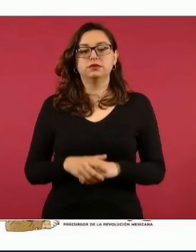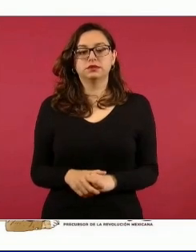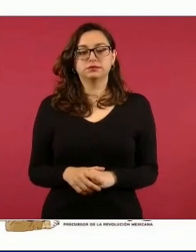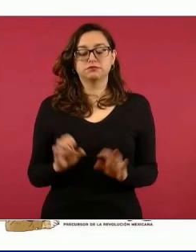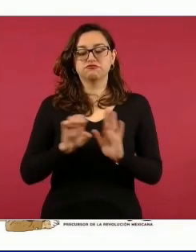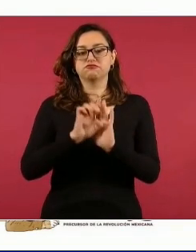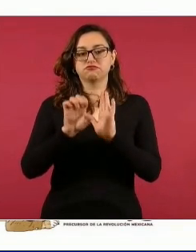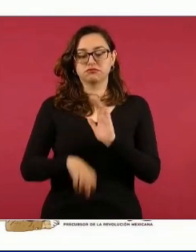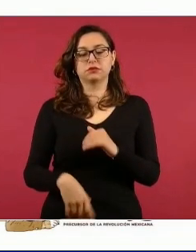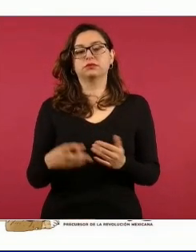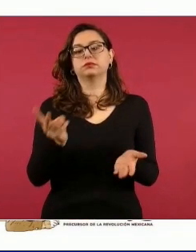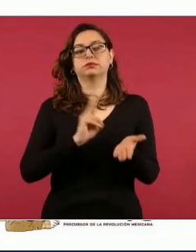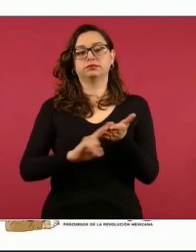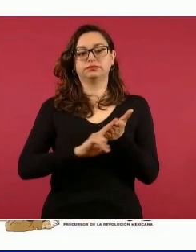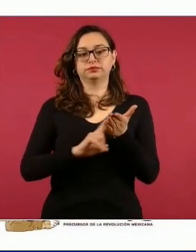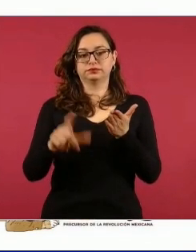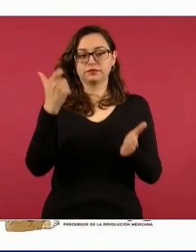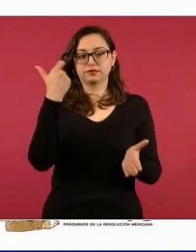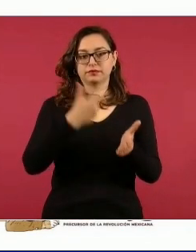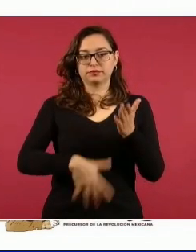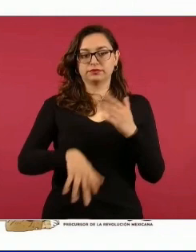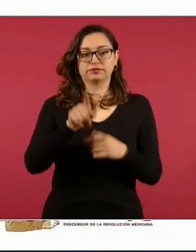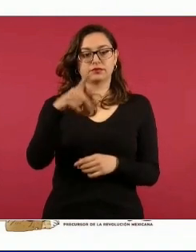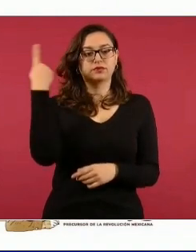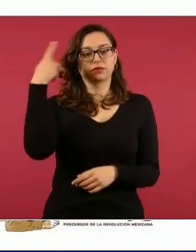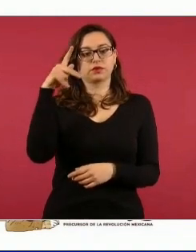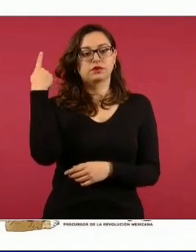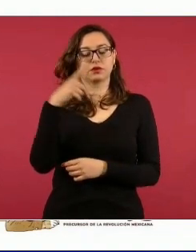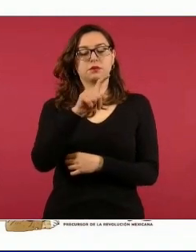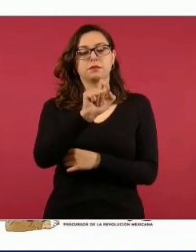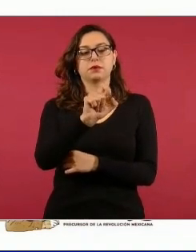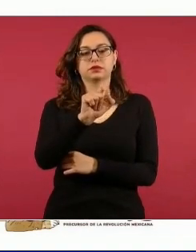la gasolina regular es de Móvil en Puebla,